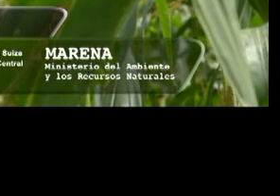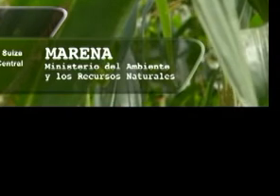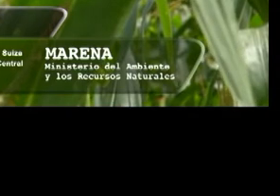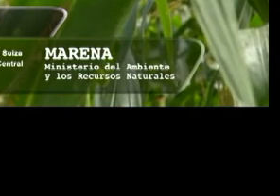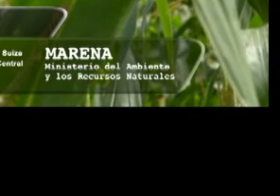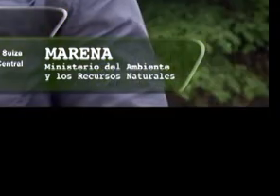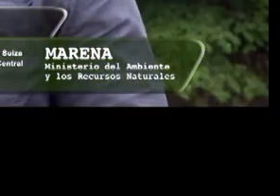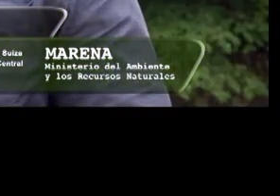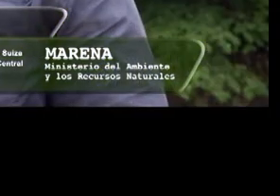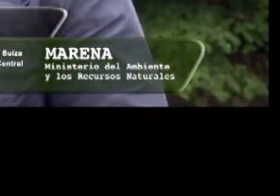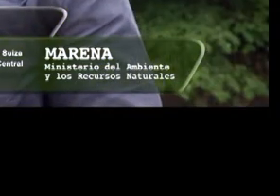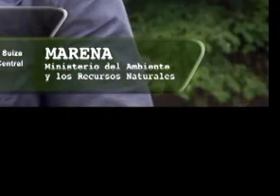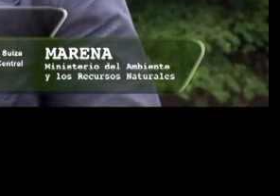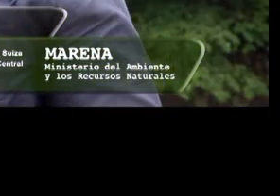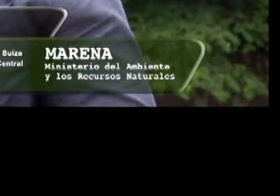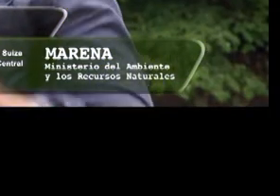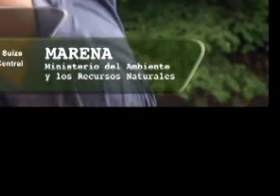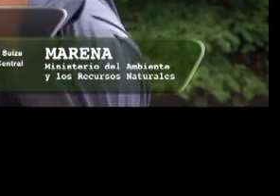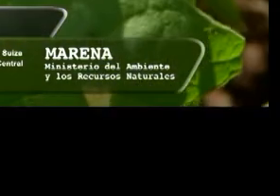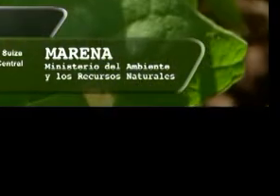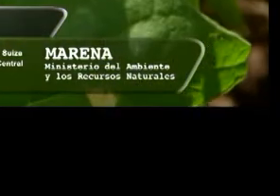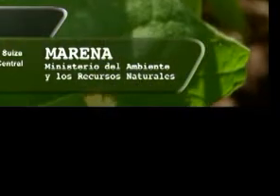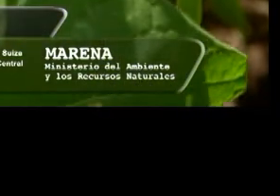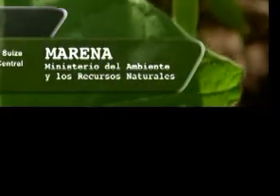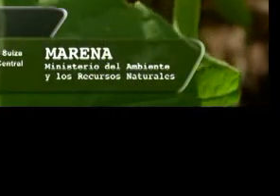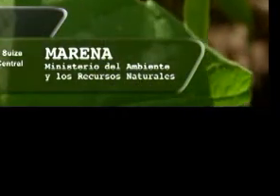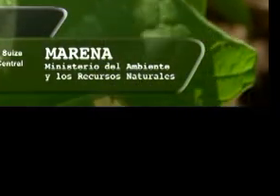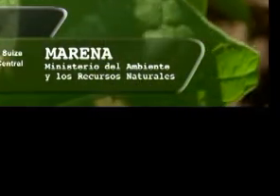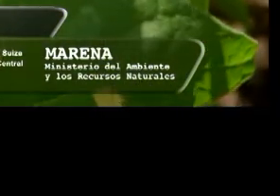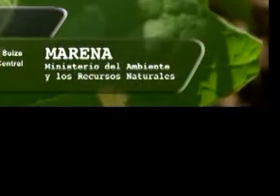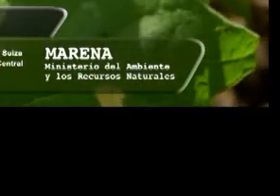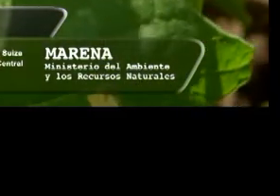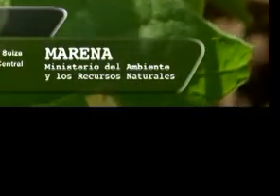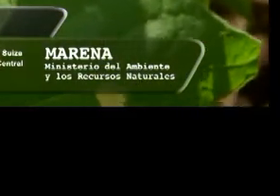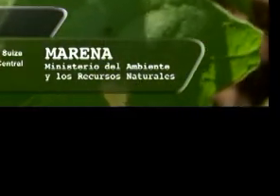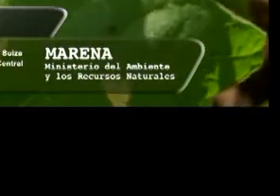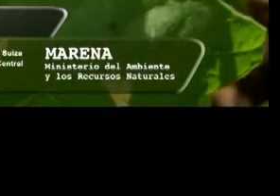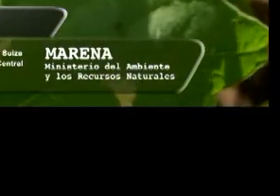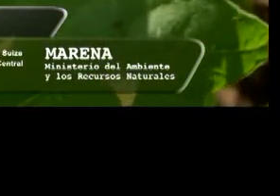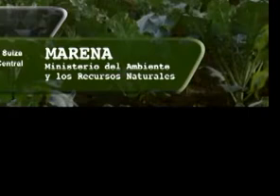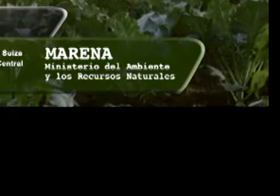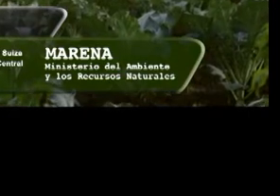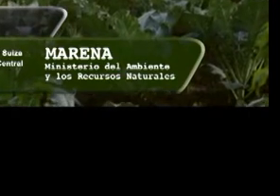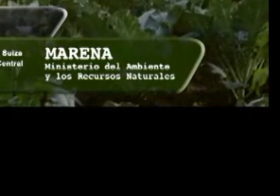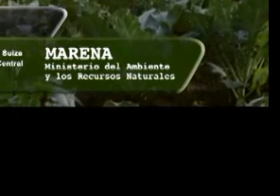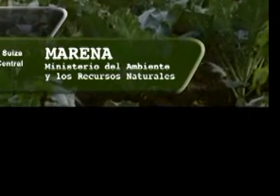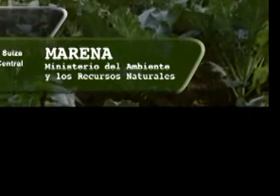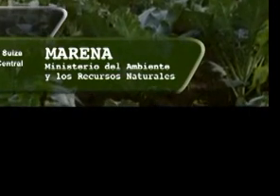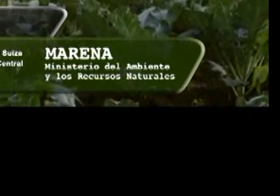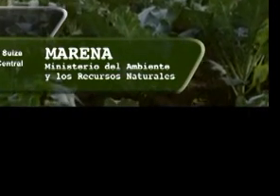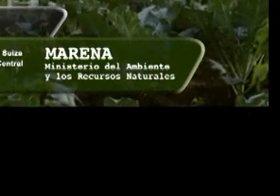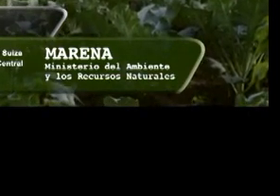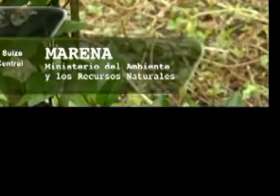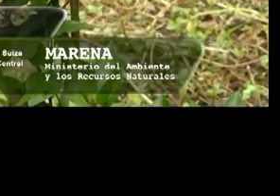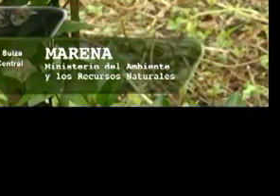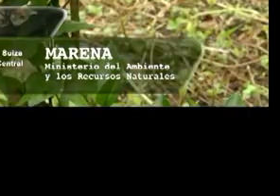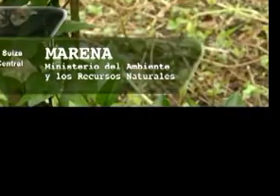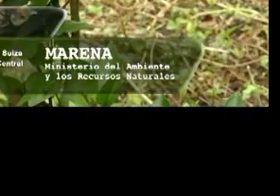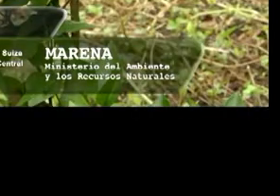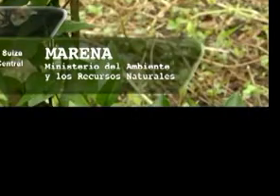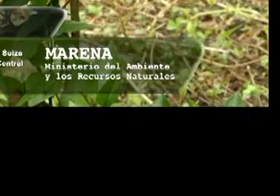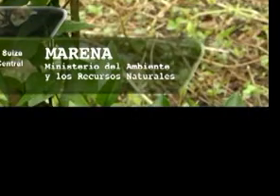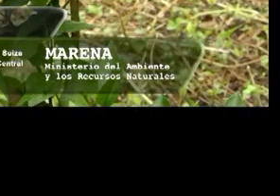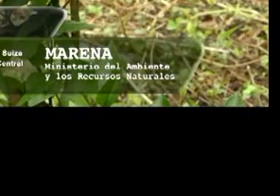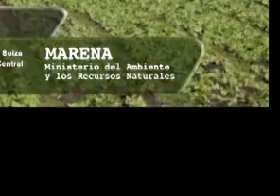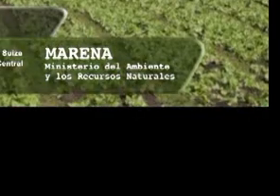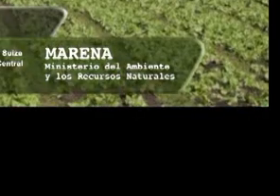siempre cosechen sus granos básicos como frijoles y maíz. PAGRIC promueve dichas prácticas entre los productores, convirtiendo la producción